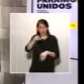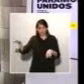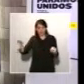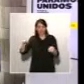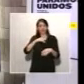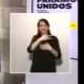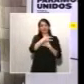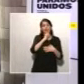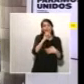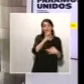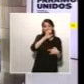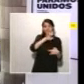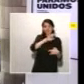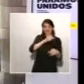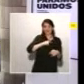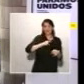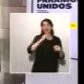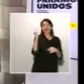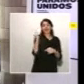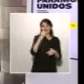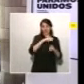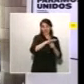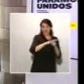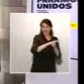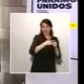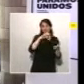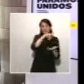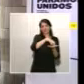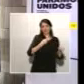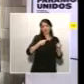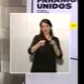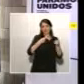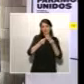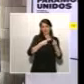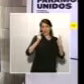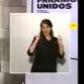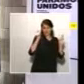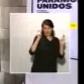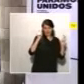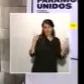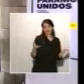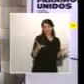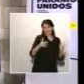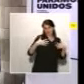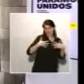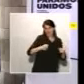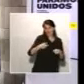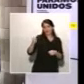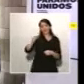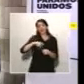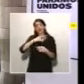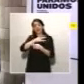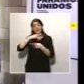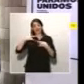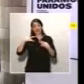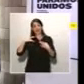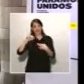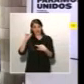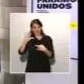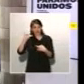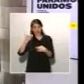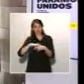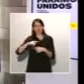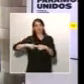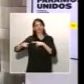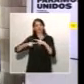jefa de área del Centro de Coordinación de Alertas y Emergencias Sanitarias. María Jesús Lamas, la directora de la Agencia Española de Medicamentos y Productos